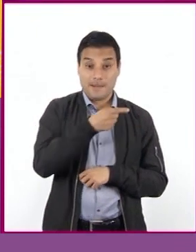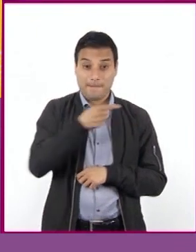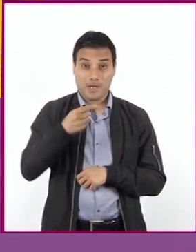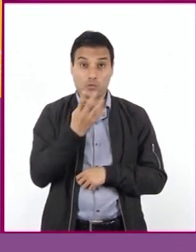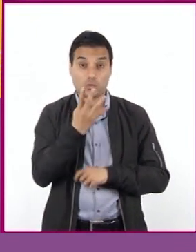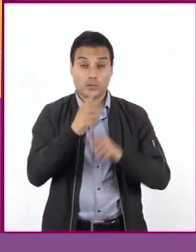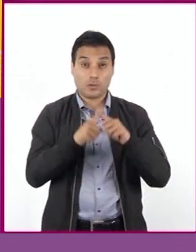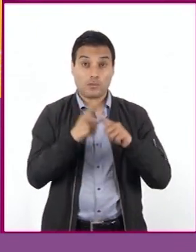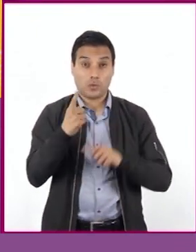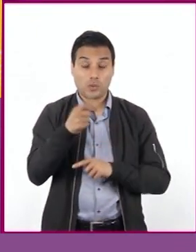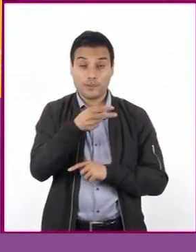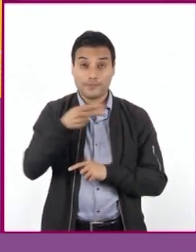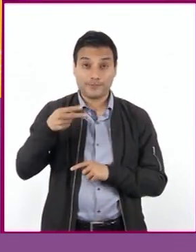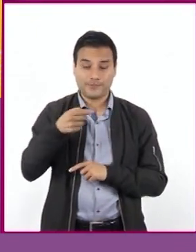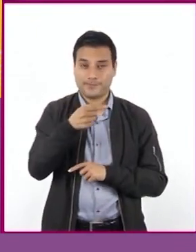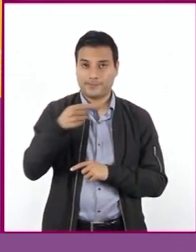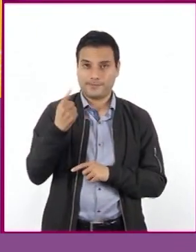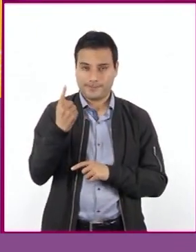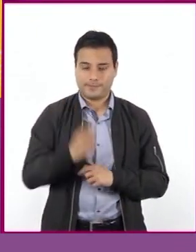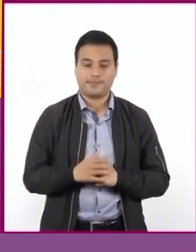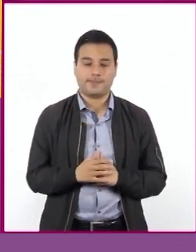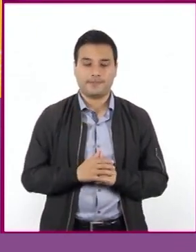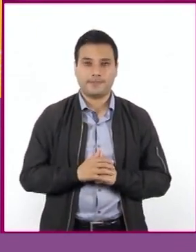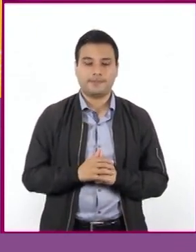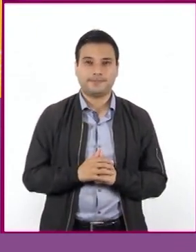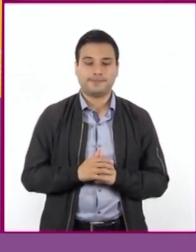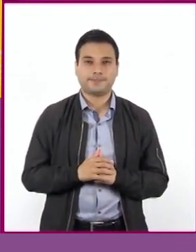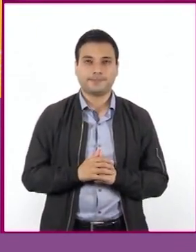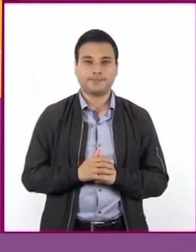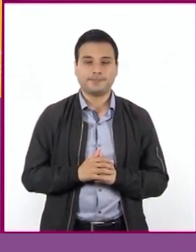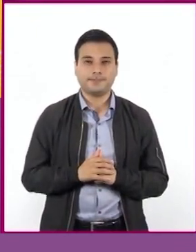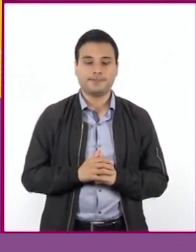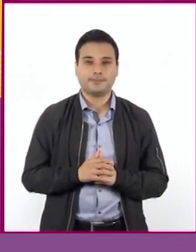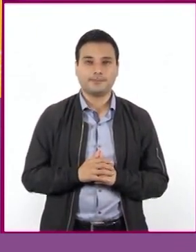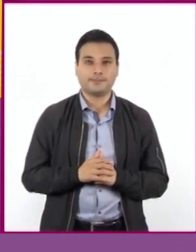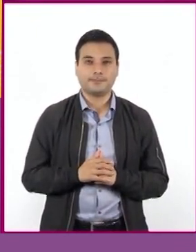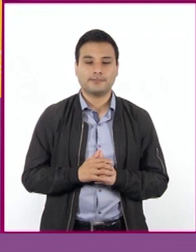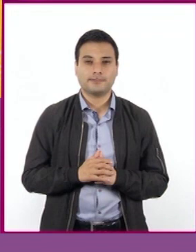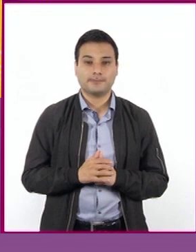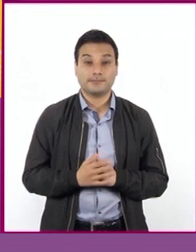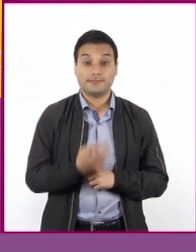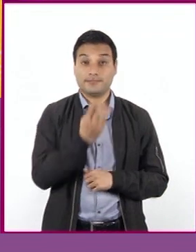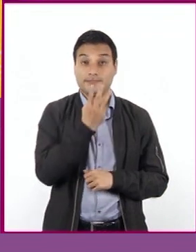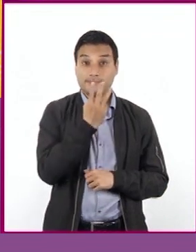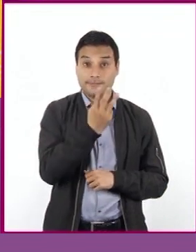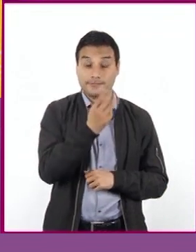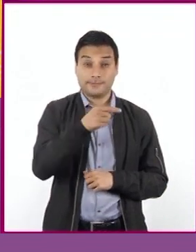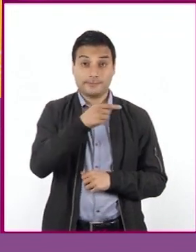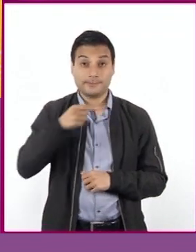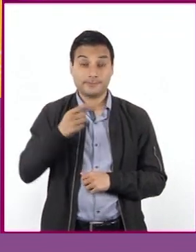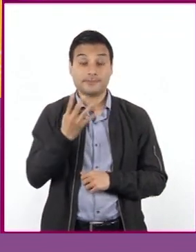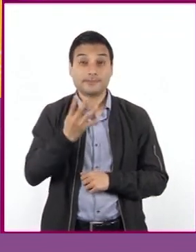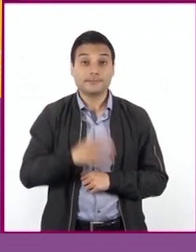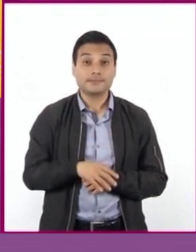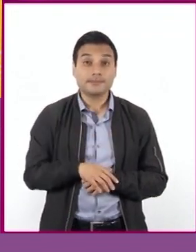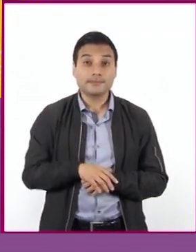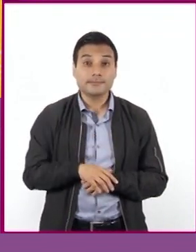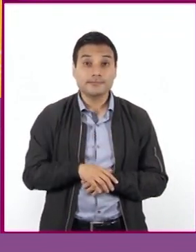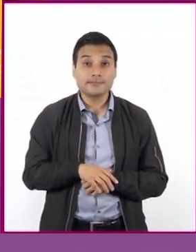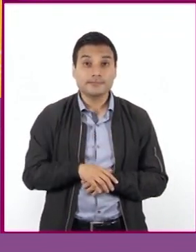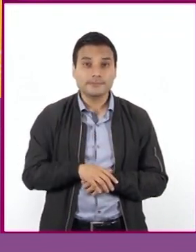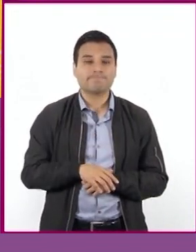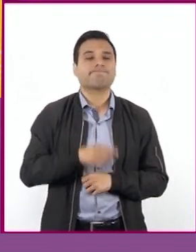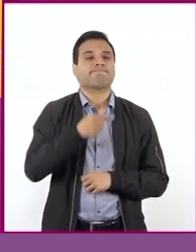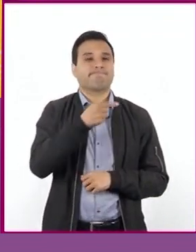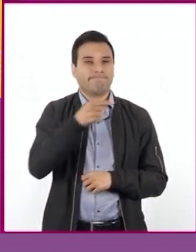1 igual a negativo 1. Obteniendo 3 menos 4 igual a